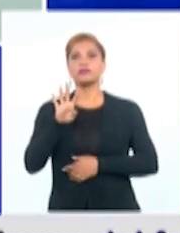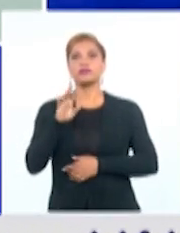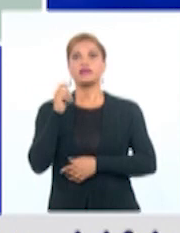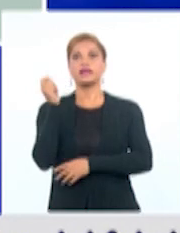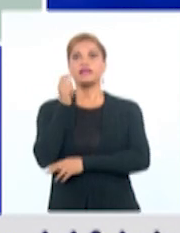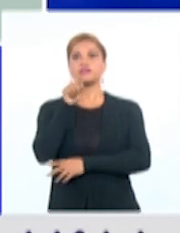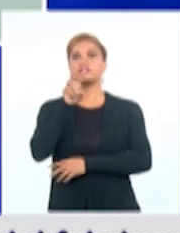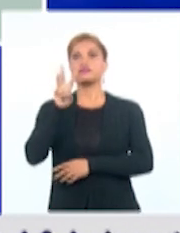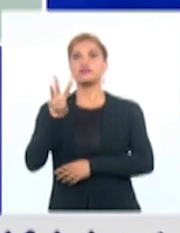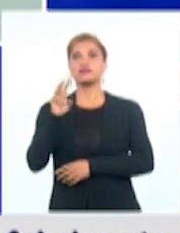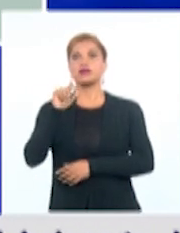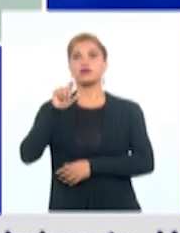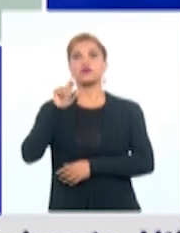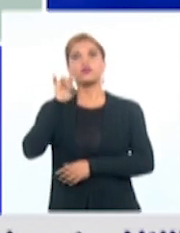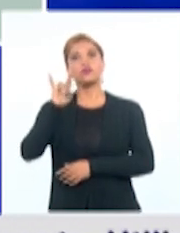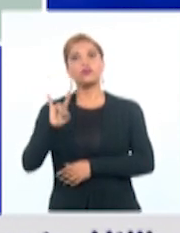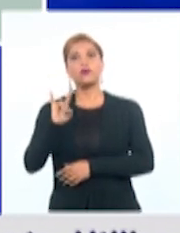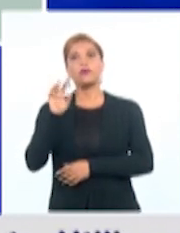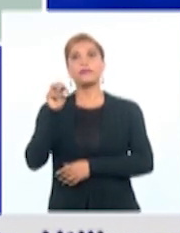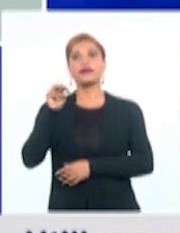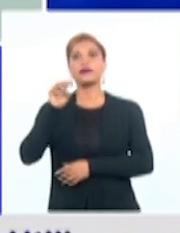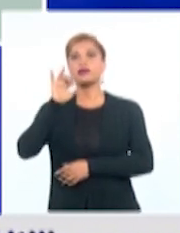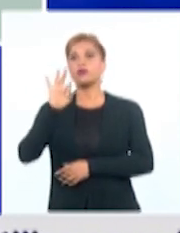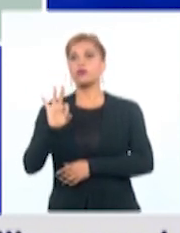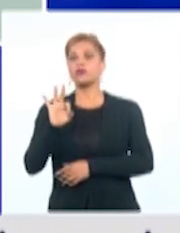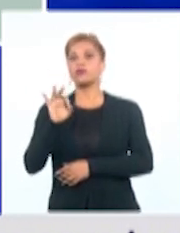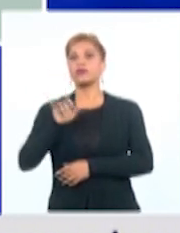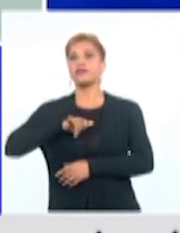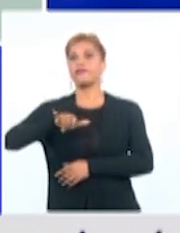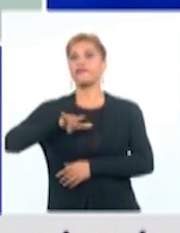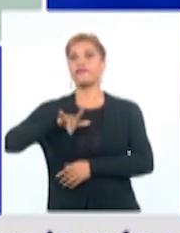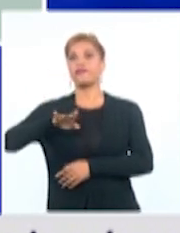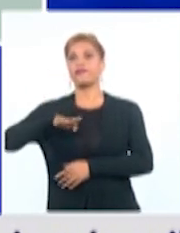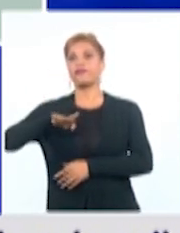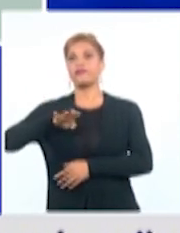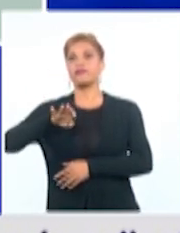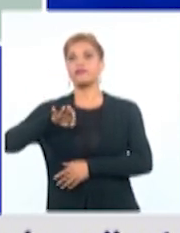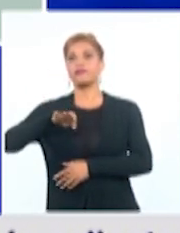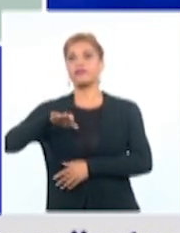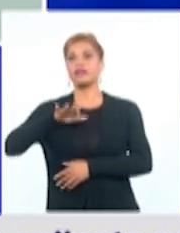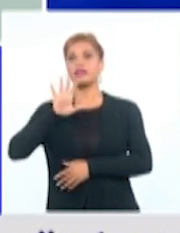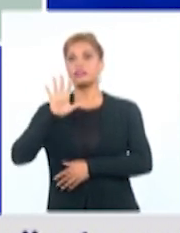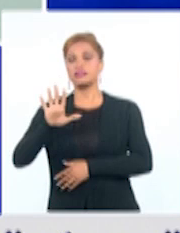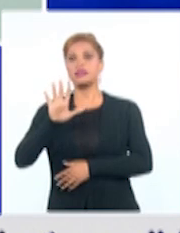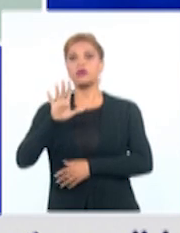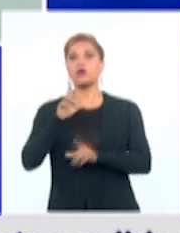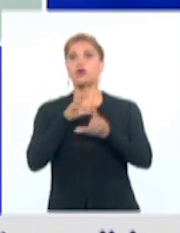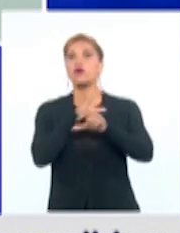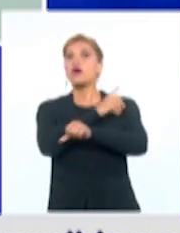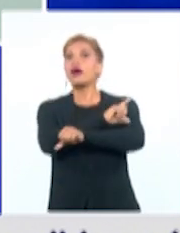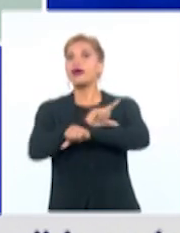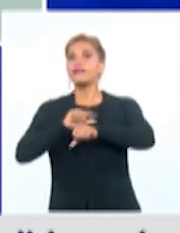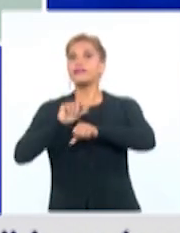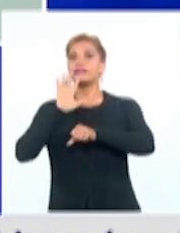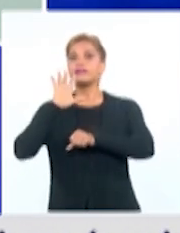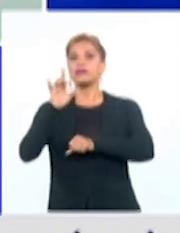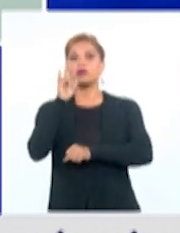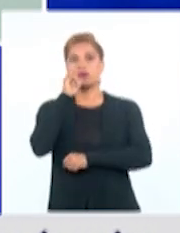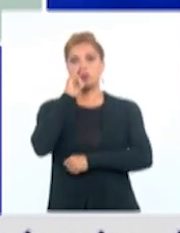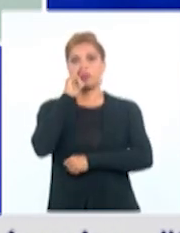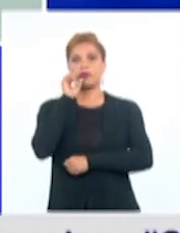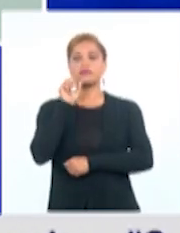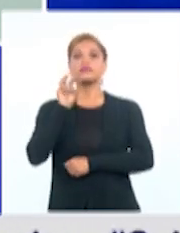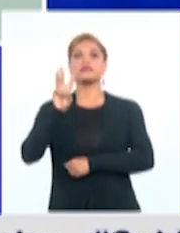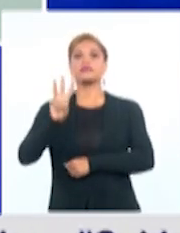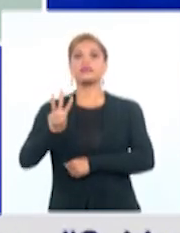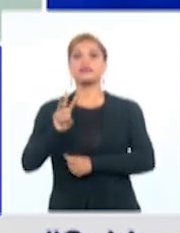8, Rafael Freire, al igual que Antilla, reportan 5 casos positivos autóctonos a la COVID-19 y Urbano Noris